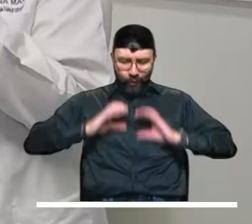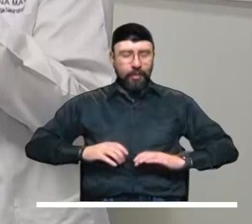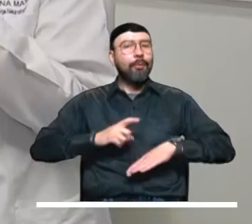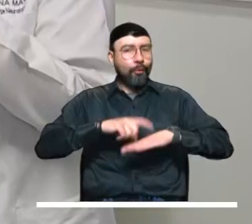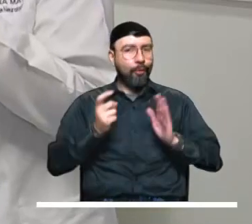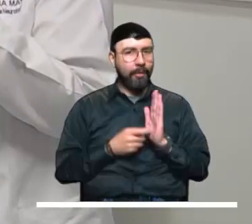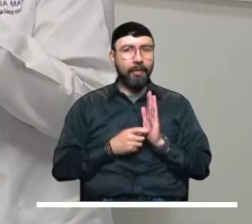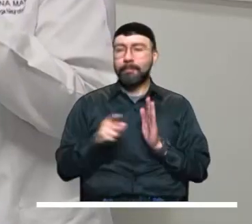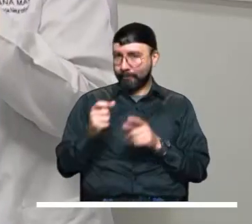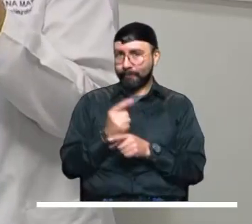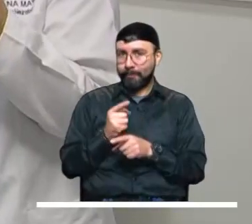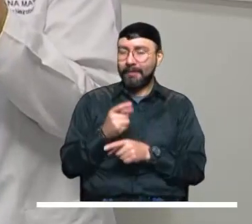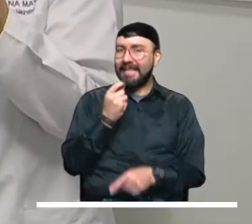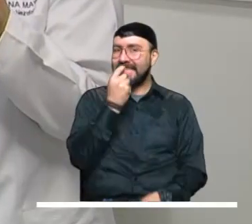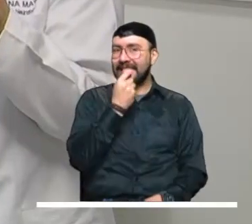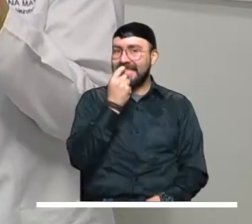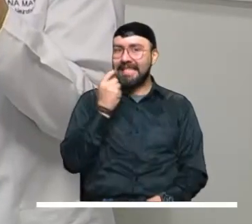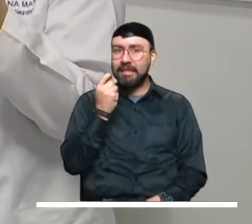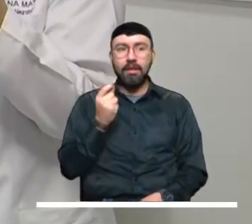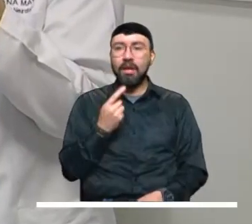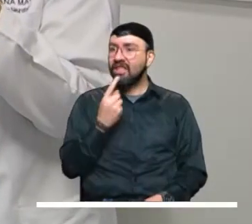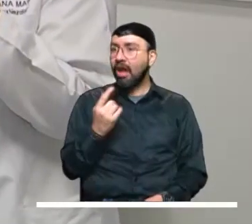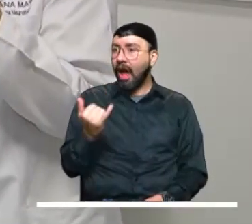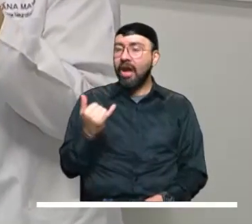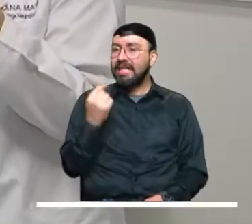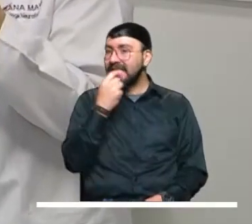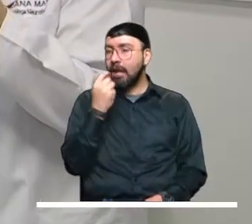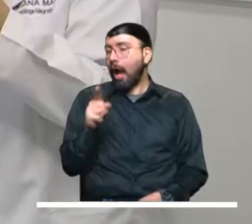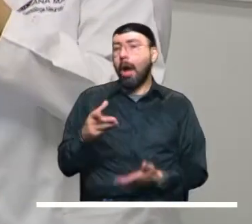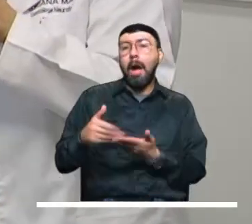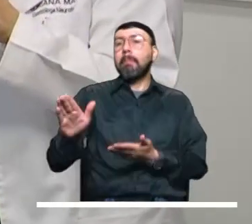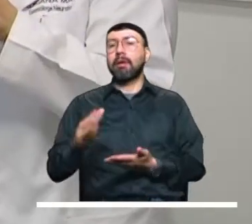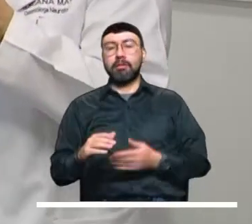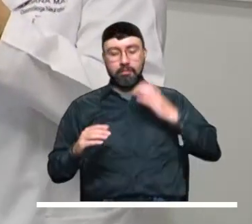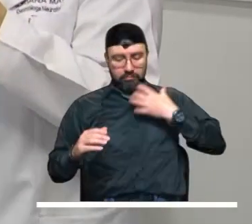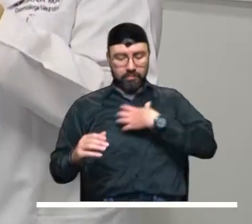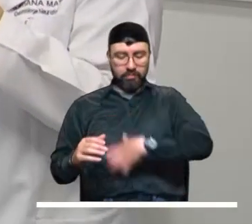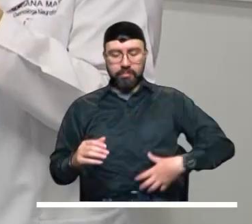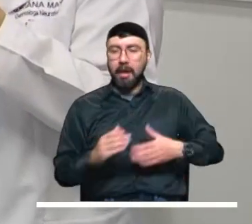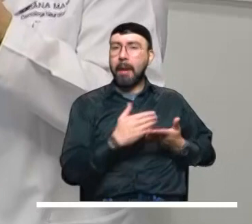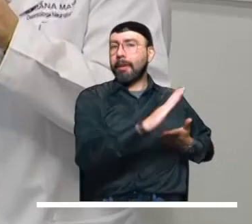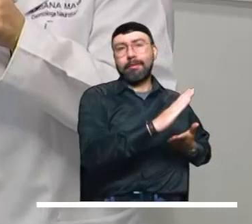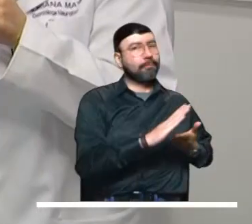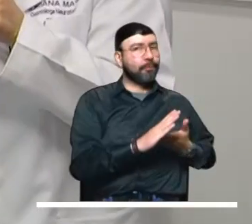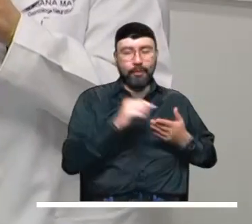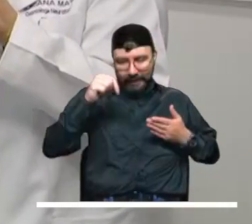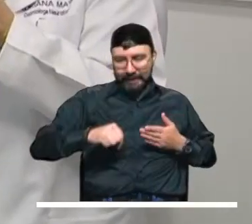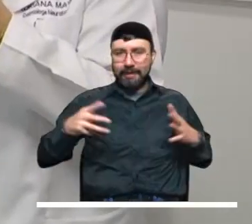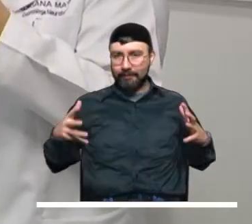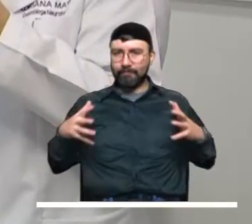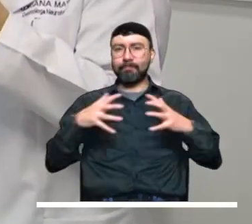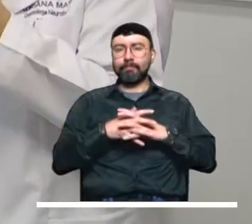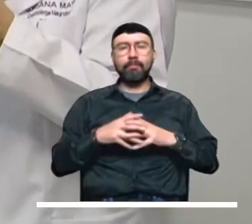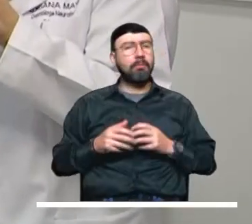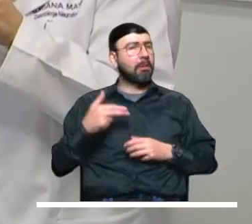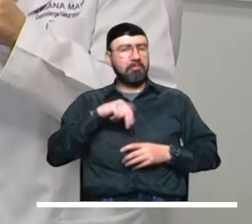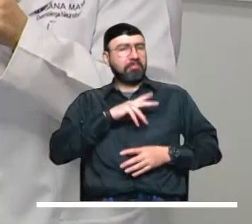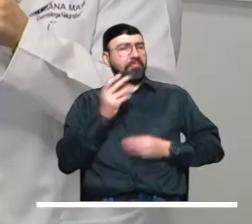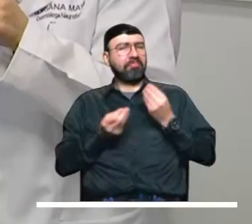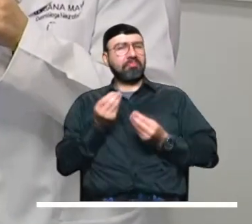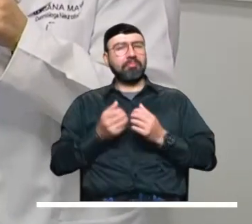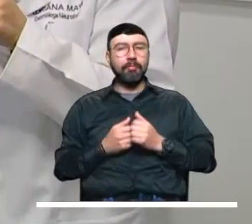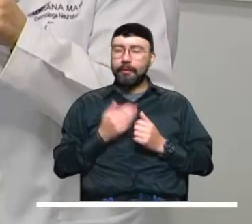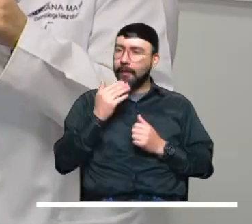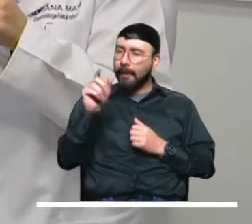la odontología, ya que nos habían dividido esta parte, pues, para el odontólogo. ¿Qué hacemos nosotros? El paciente llega y